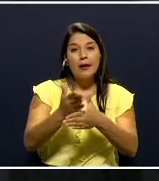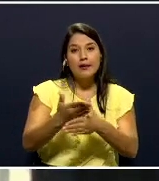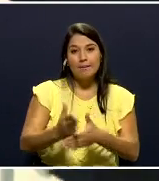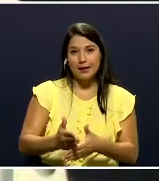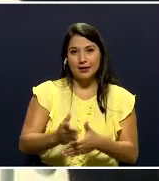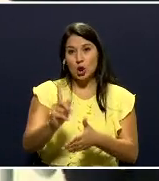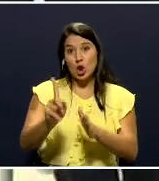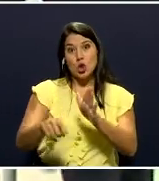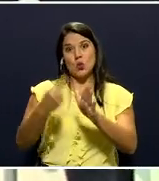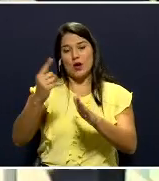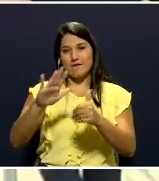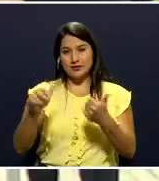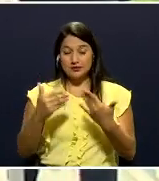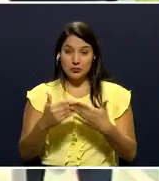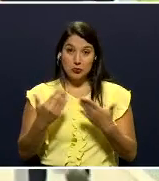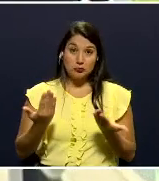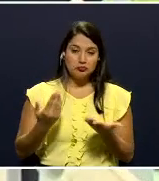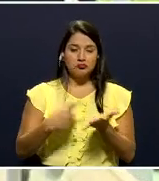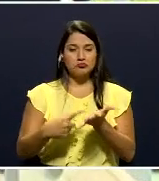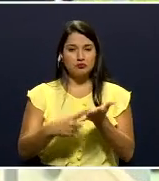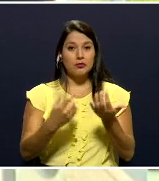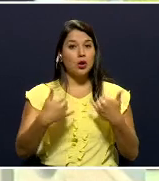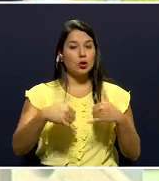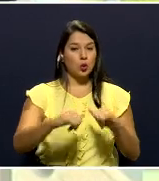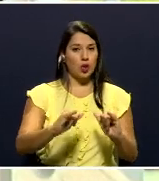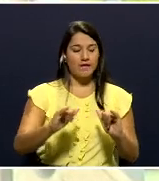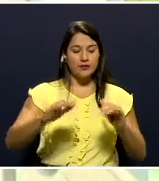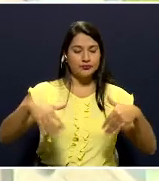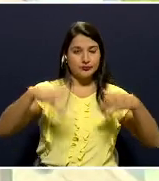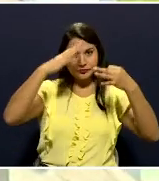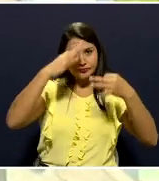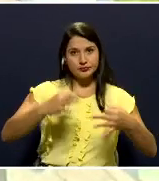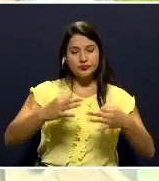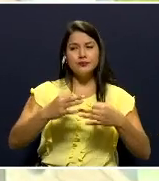planteamiento que hizo la fracción de la unidad con respecto a una rebaja.